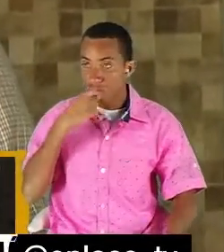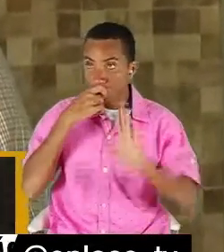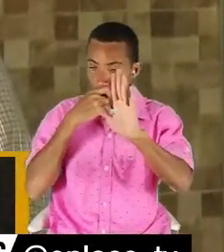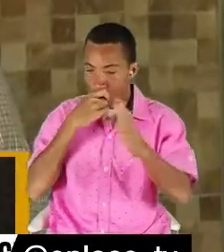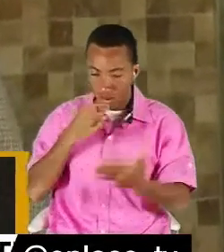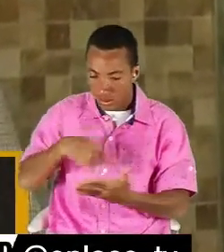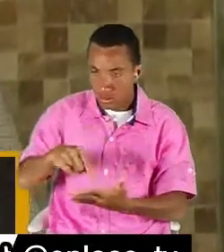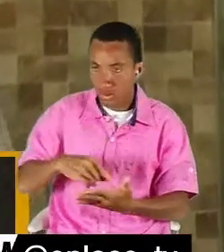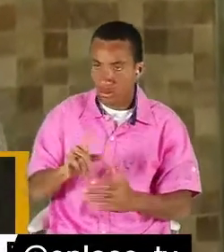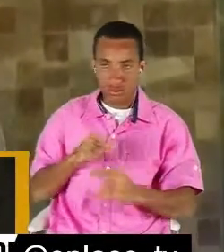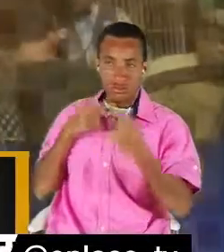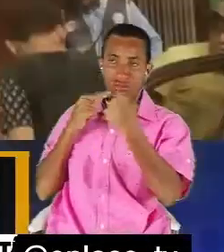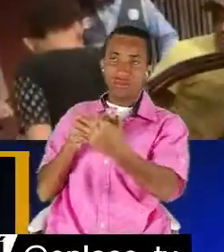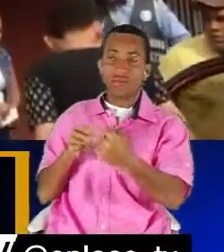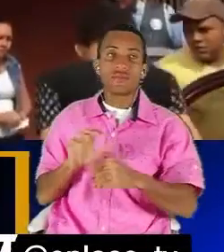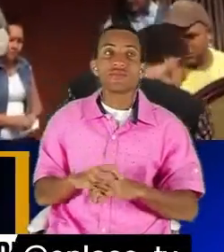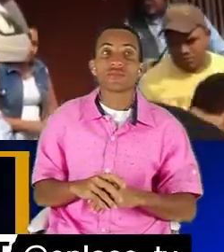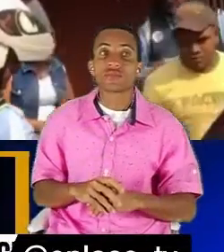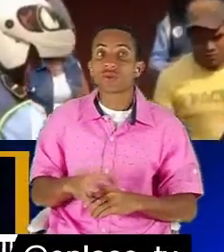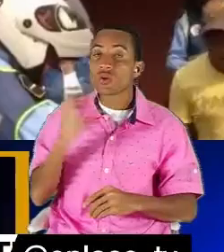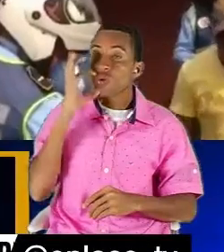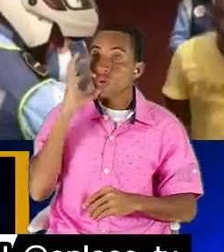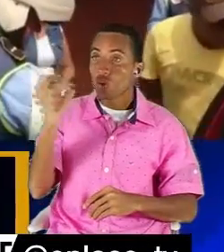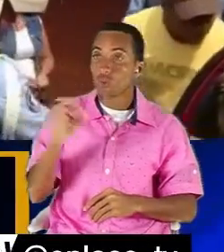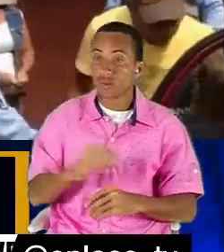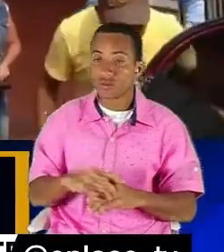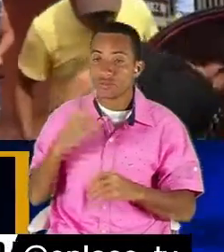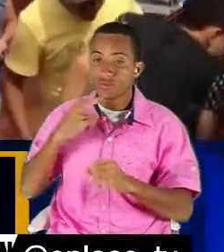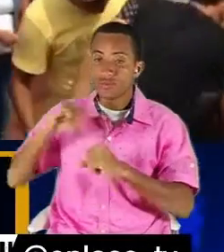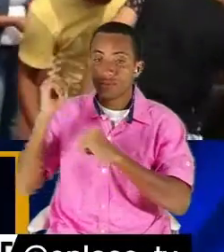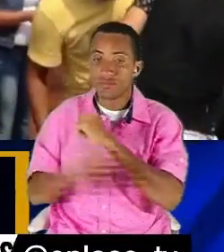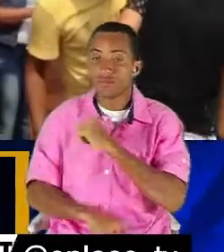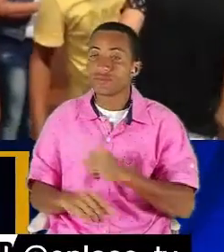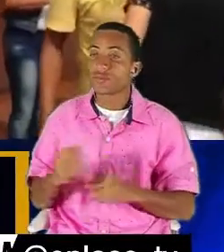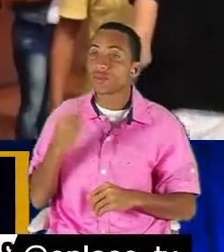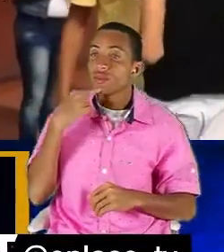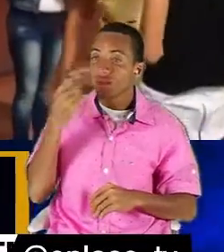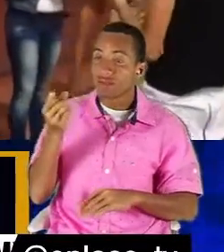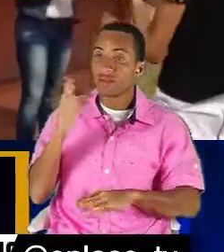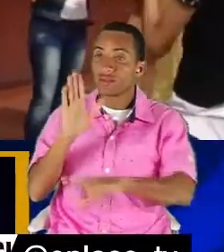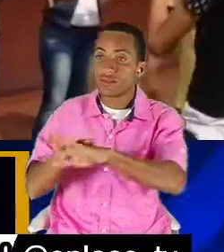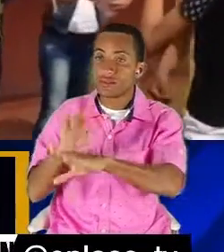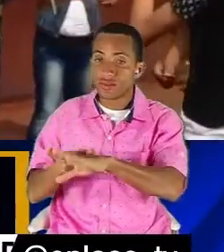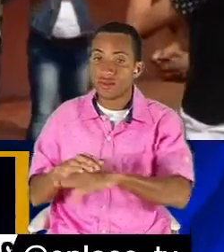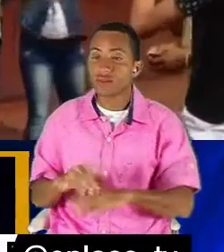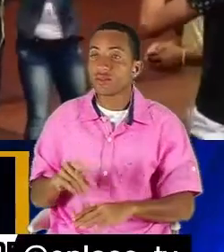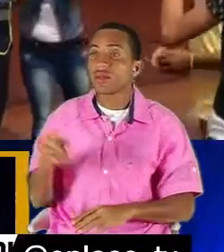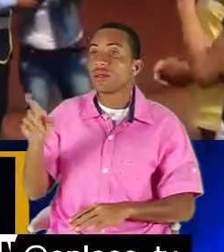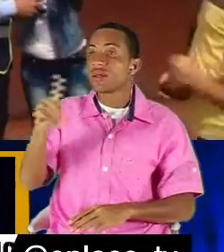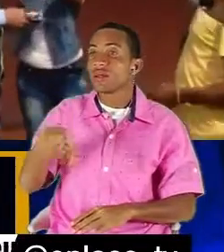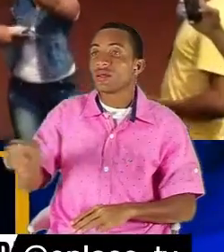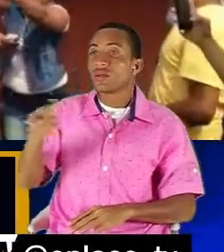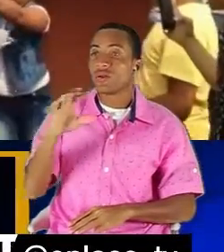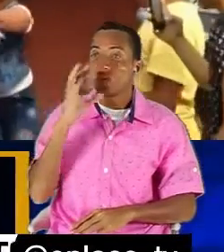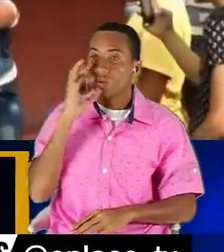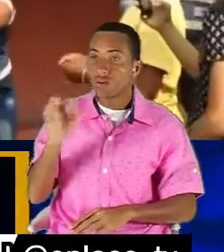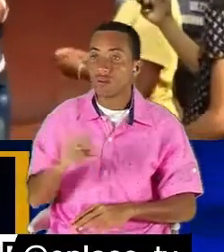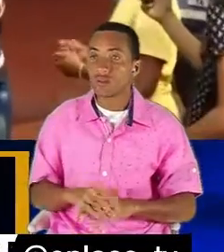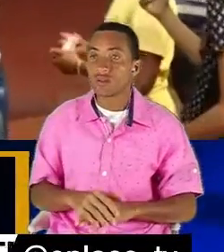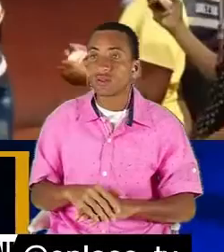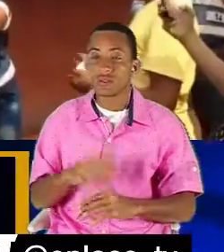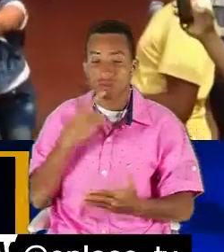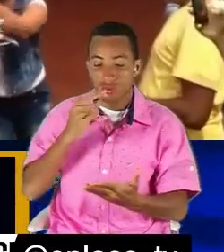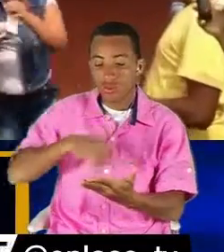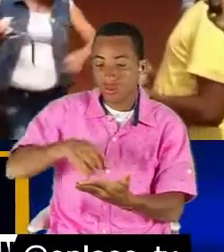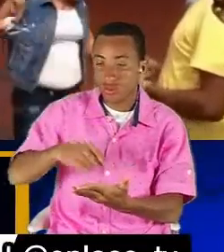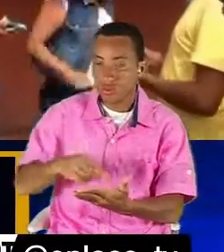eso, sino que simplemente el señor me iba a hacer un comparendo porque yo le llamé la atención porque estaba haciendo algo indebido. ruido, que iba haciendo comparendo a los